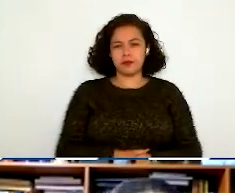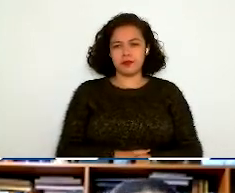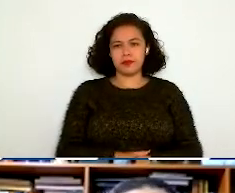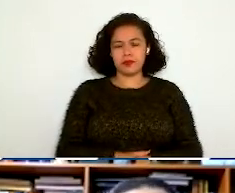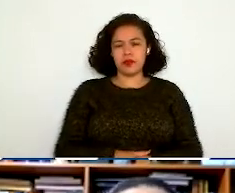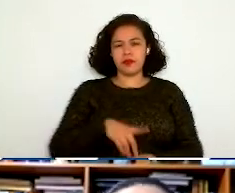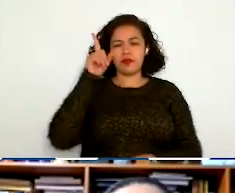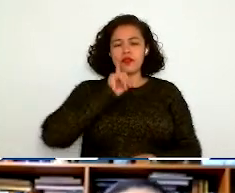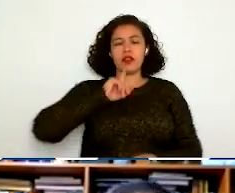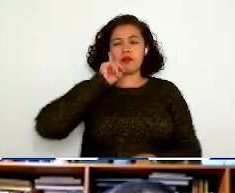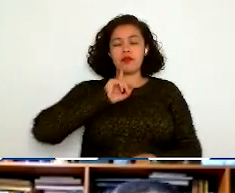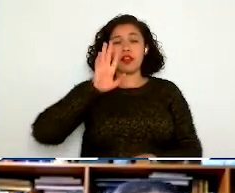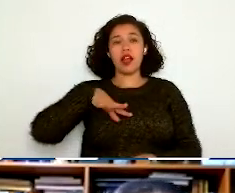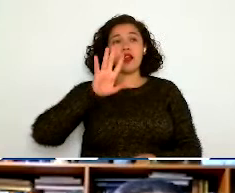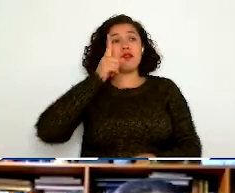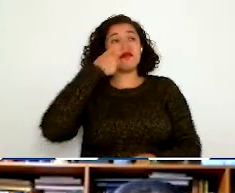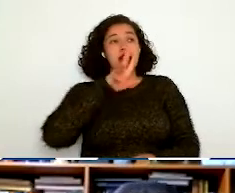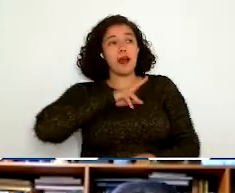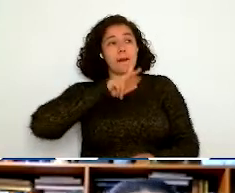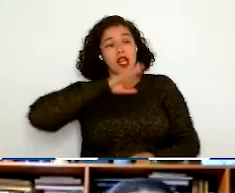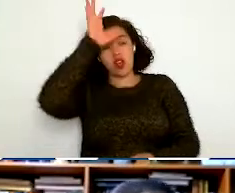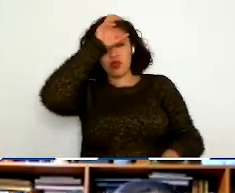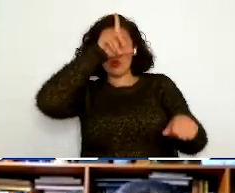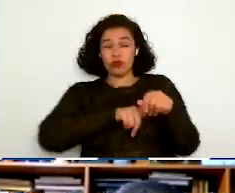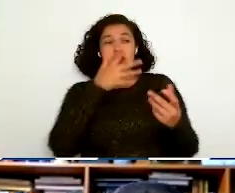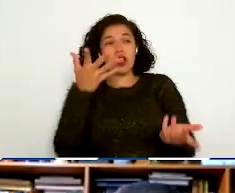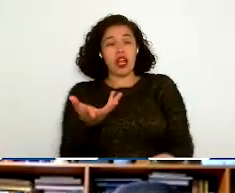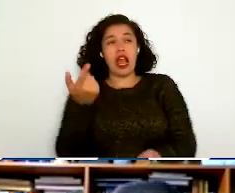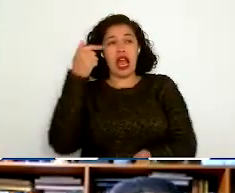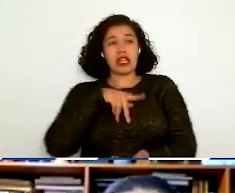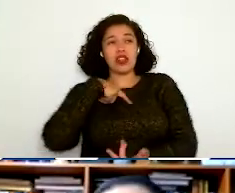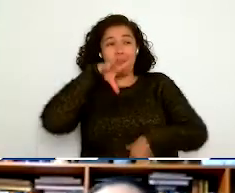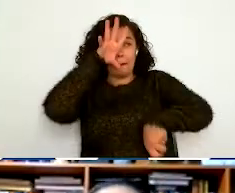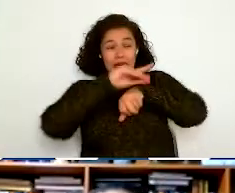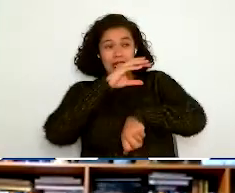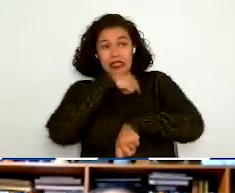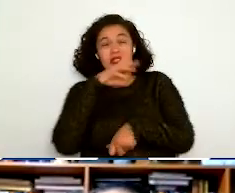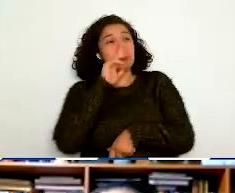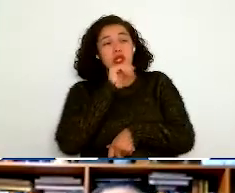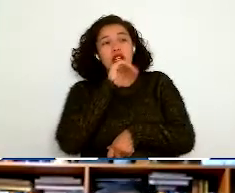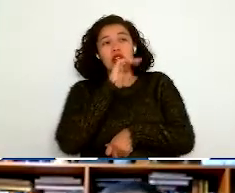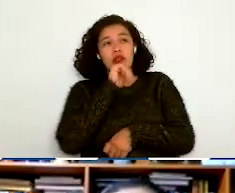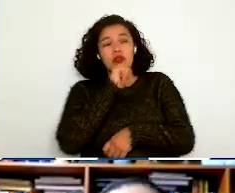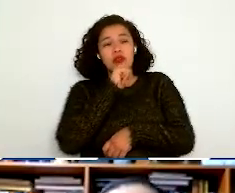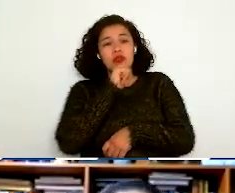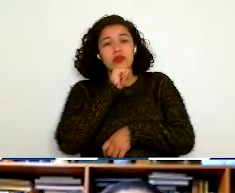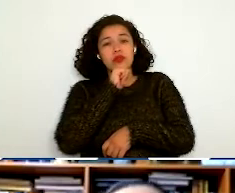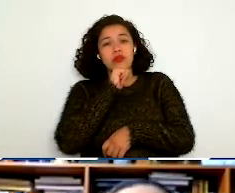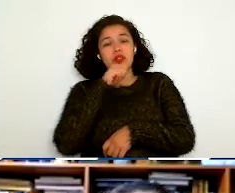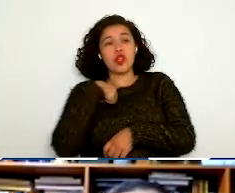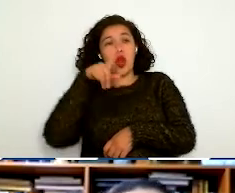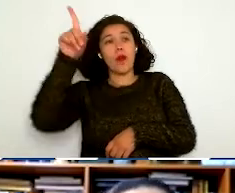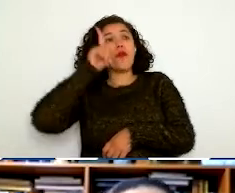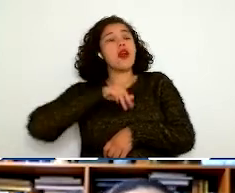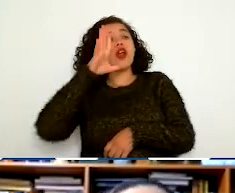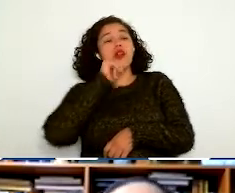le comentaron que, de acuerdo a sus constructos culturales, no estaba permitido que ellas, mujeres,